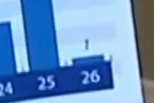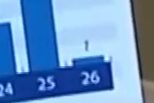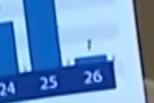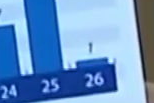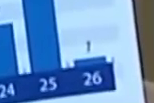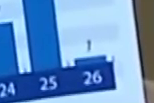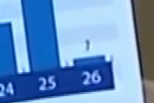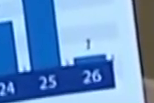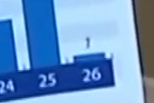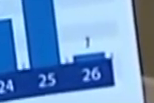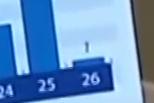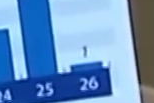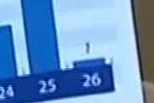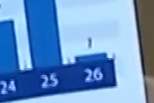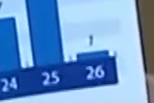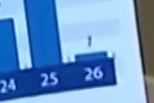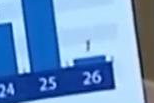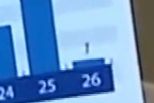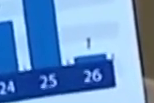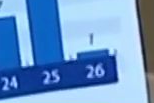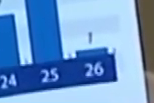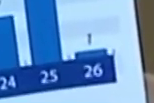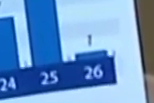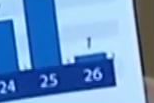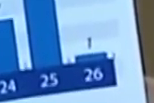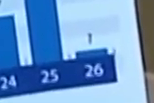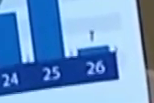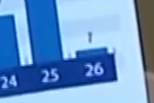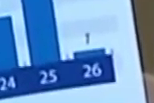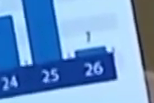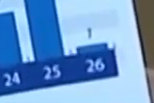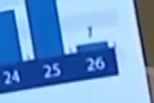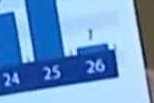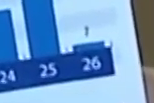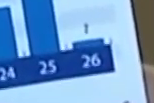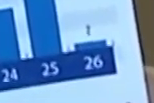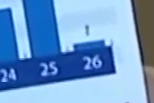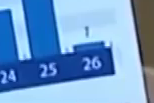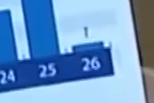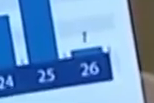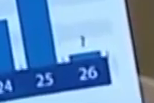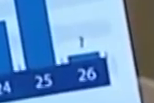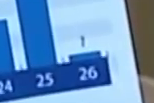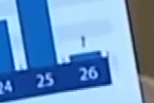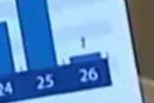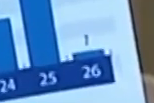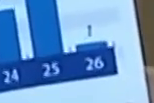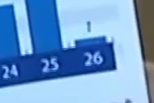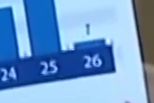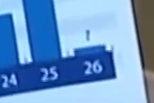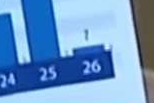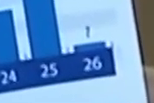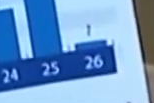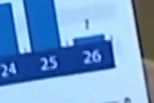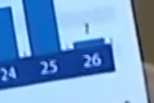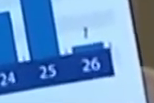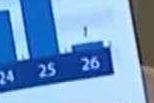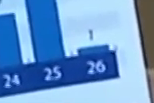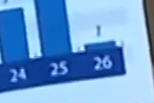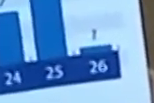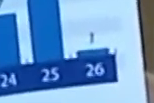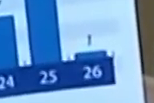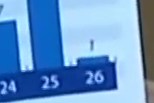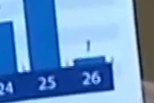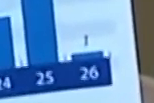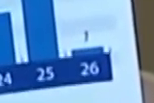20 tres casos 477 ayer hubo quince casos y hoy hubo un